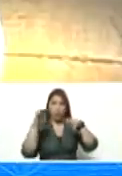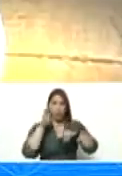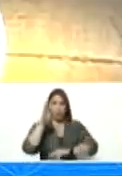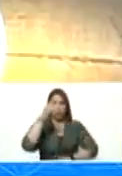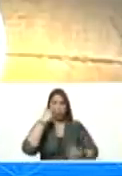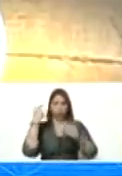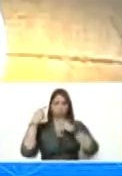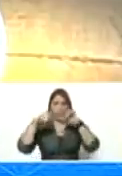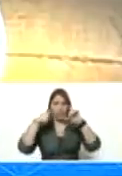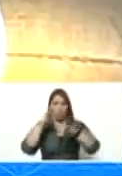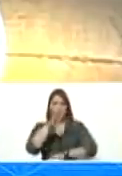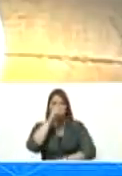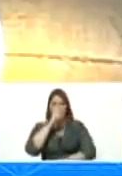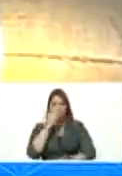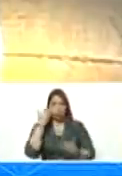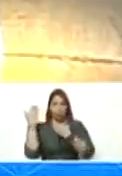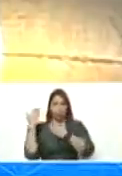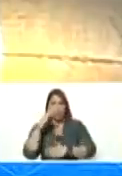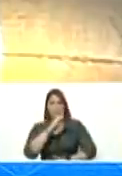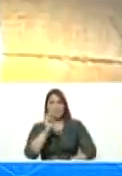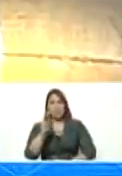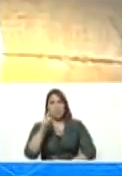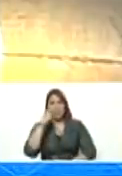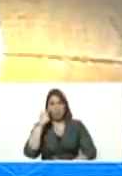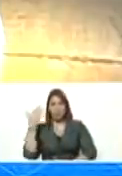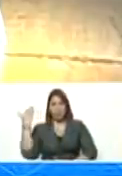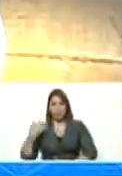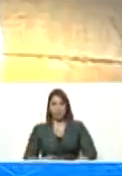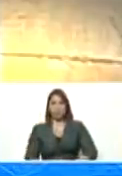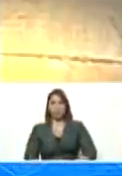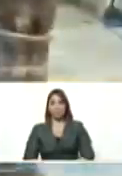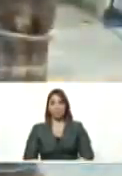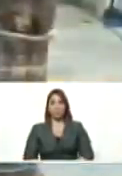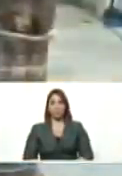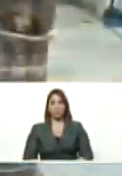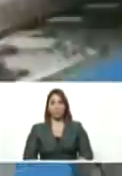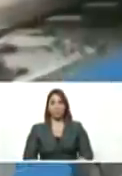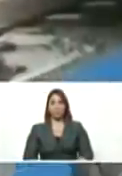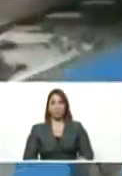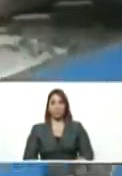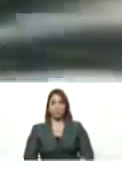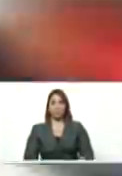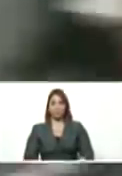de los 4 años de los CPT. Vamos a verlo. Adelante.